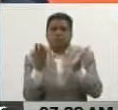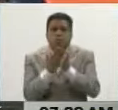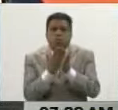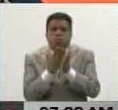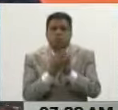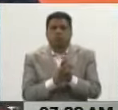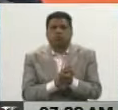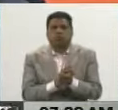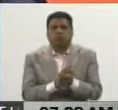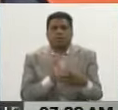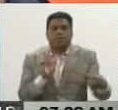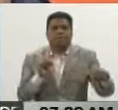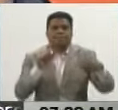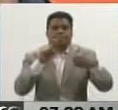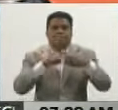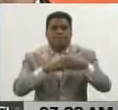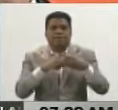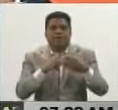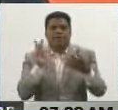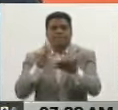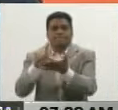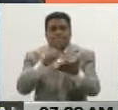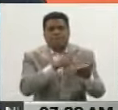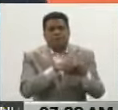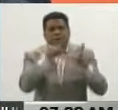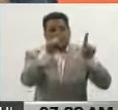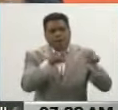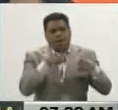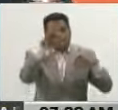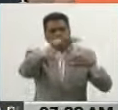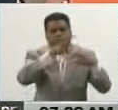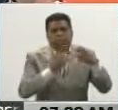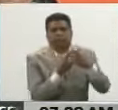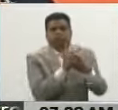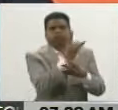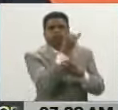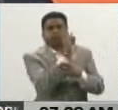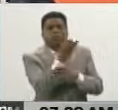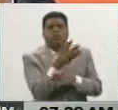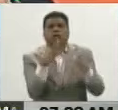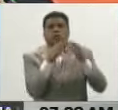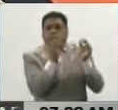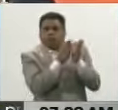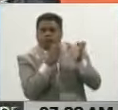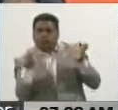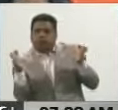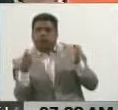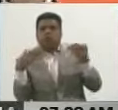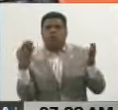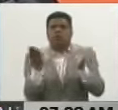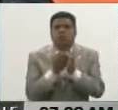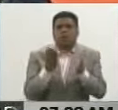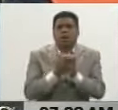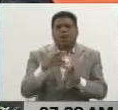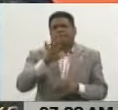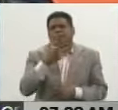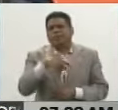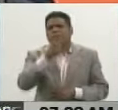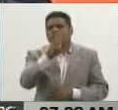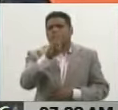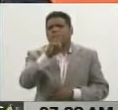estuviesen vinculadas a la producción y además a la agricultura. En el periodo escolar, cerca de